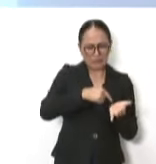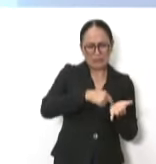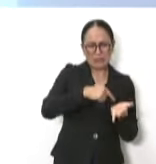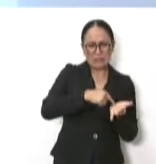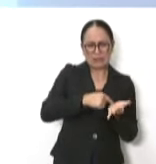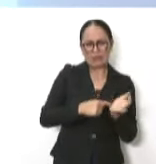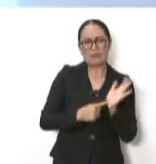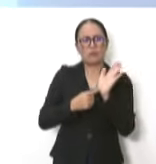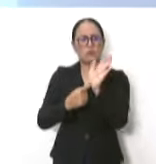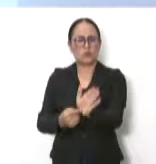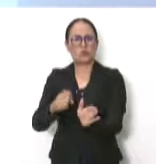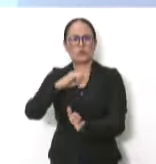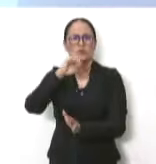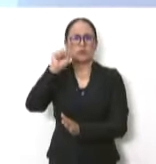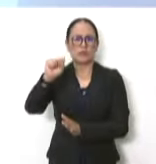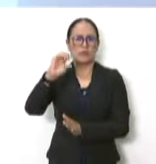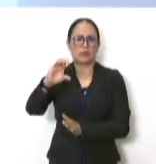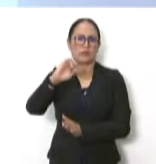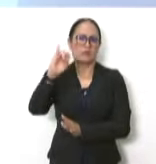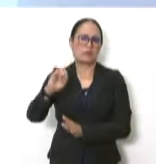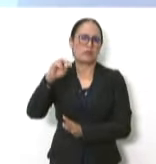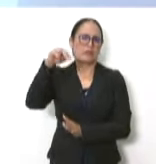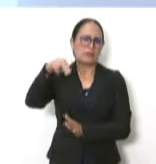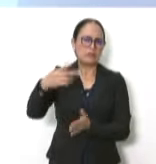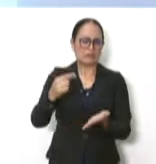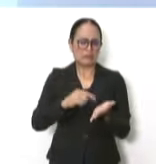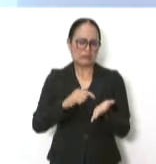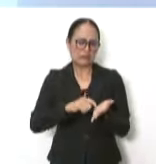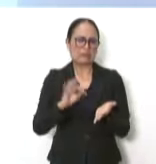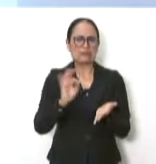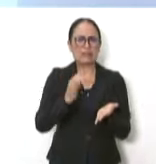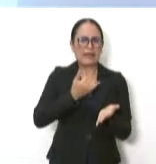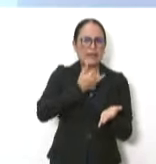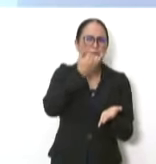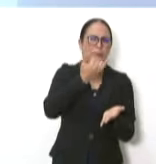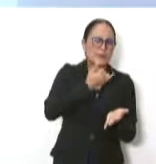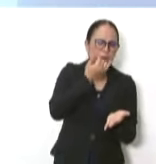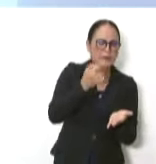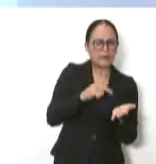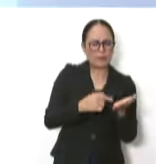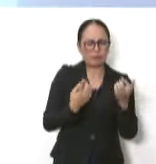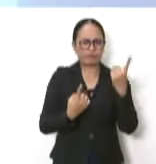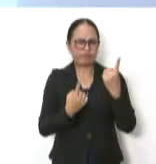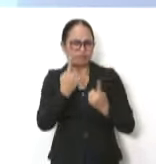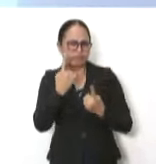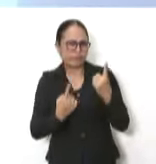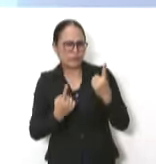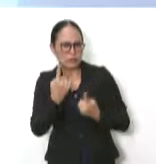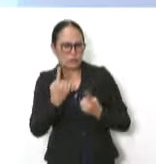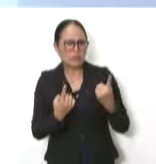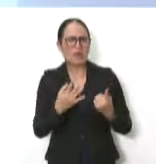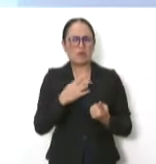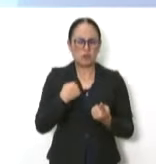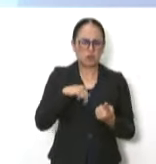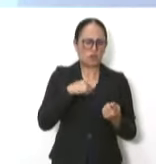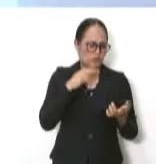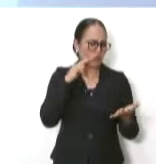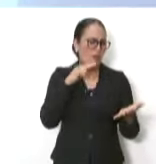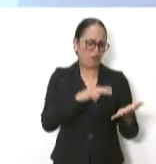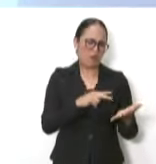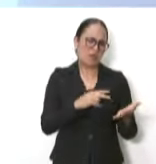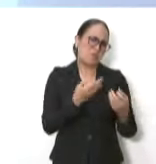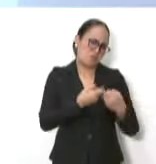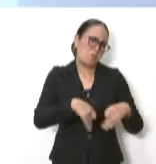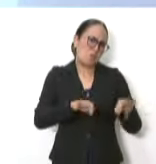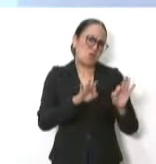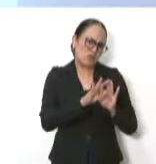elementos, inquietudes, aspectos que entre nosotros resultan dignos de ser considerados, en